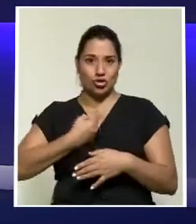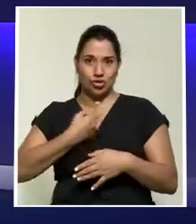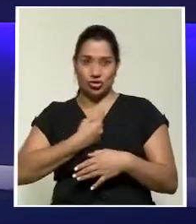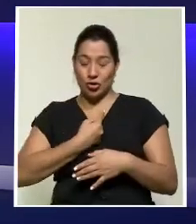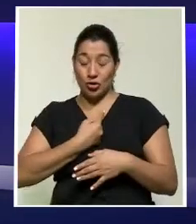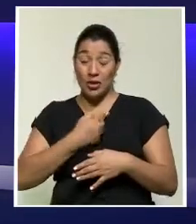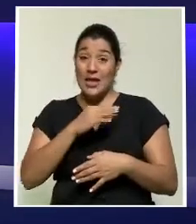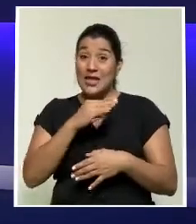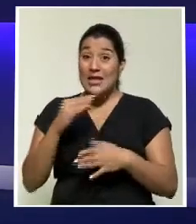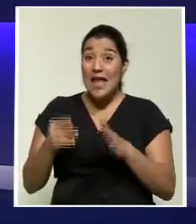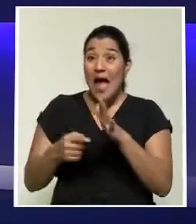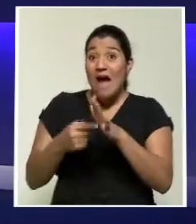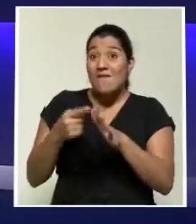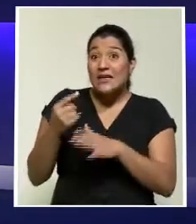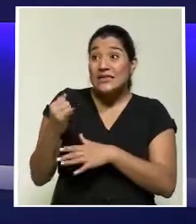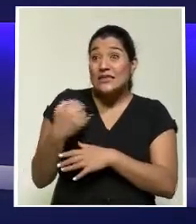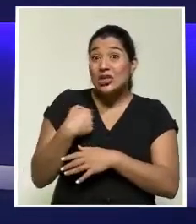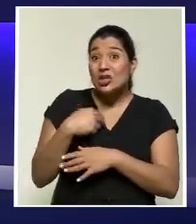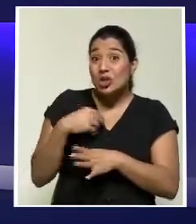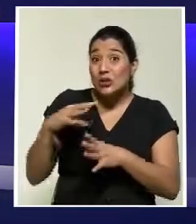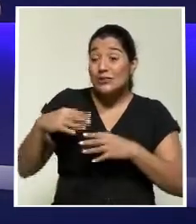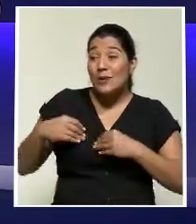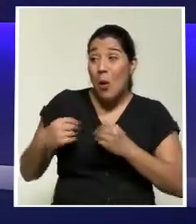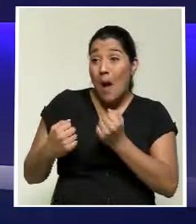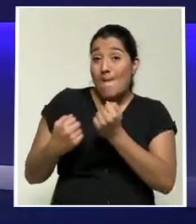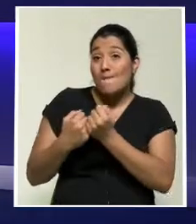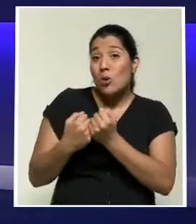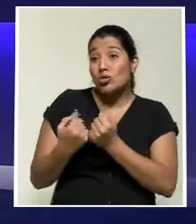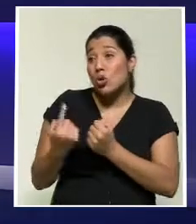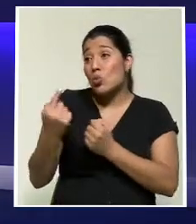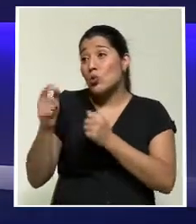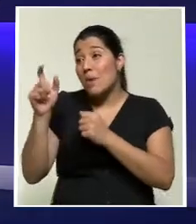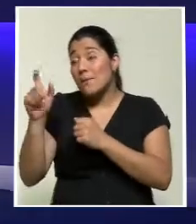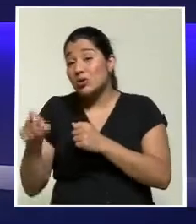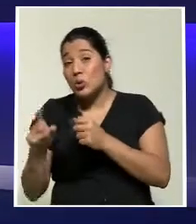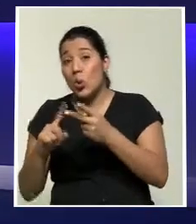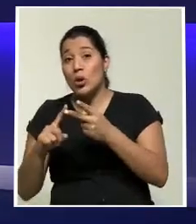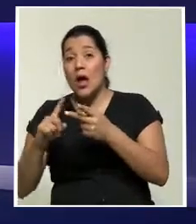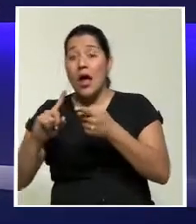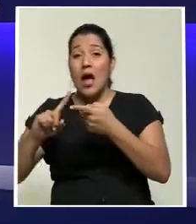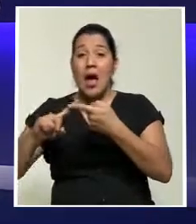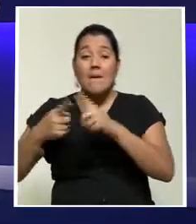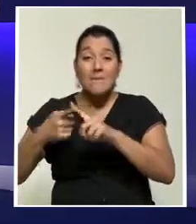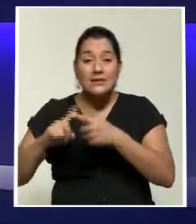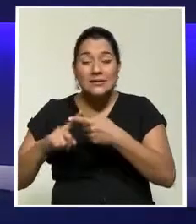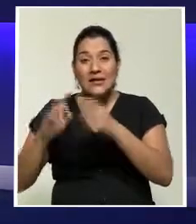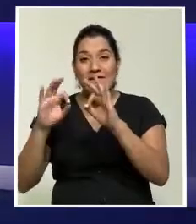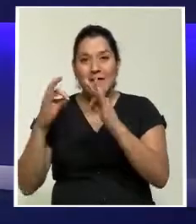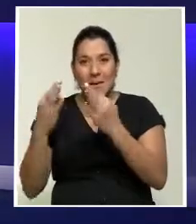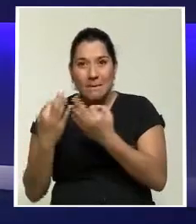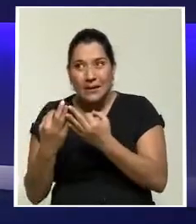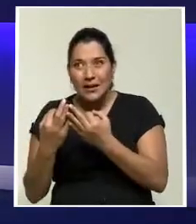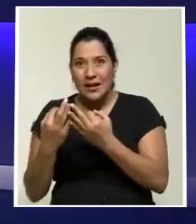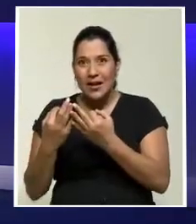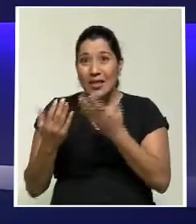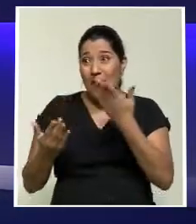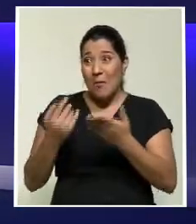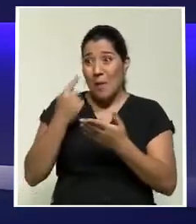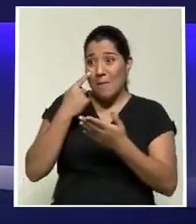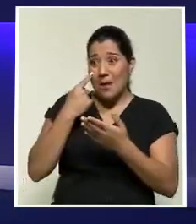veces con el apoyo de una amistad, de una persona de la familia, alguien en la comunidad, los problemas que veía enormes los puede